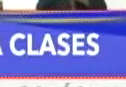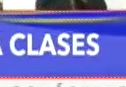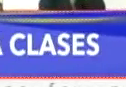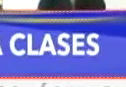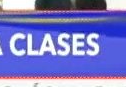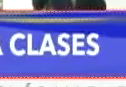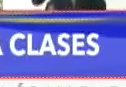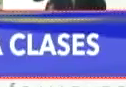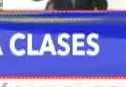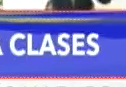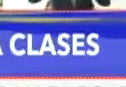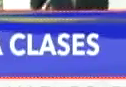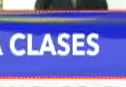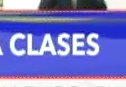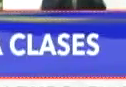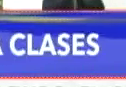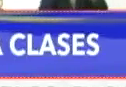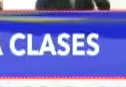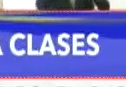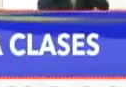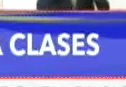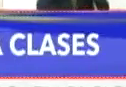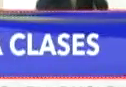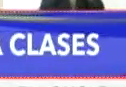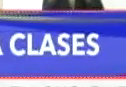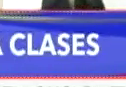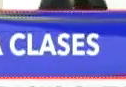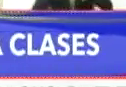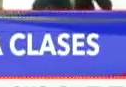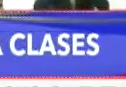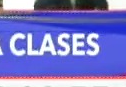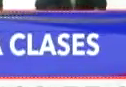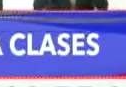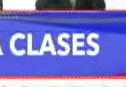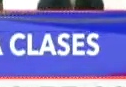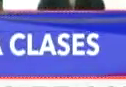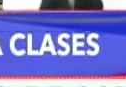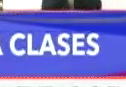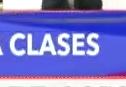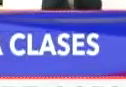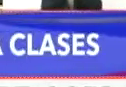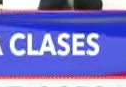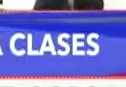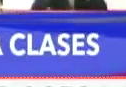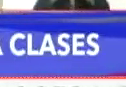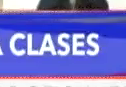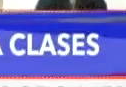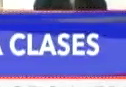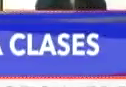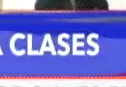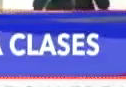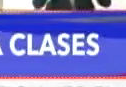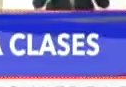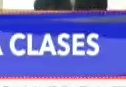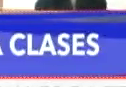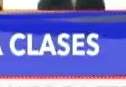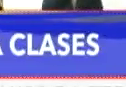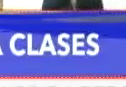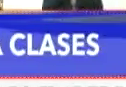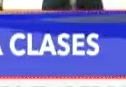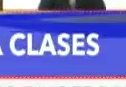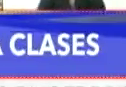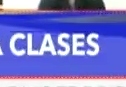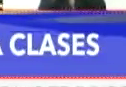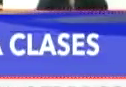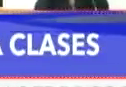del mundo así que van directamente a las zonas educativas para reparar mejorar reconstruir escuelas liceos